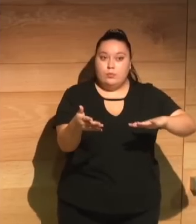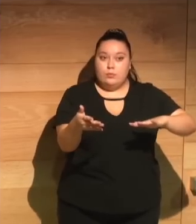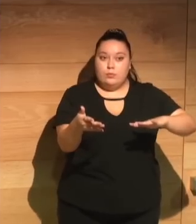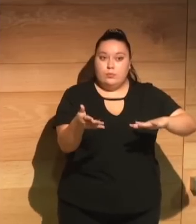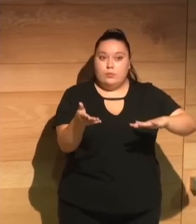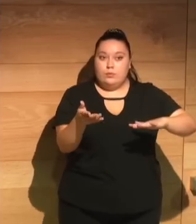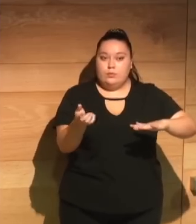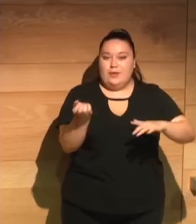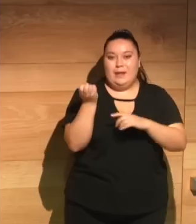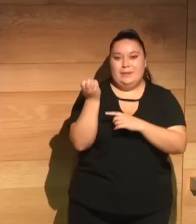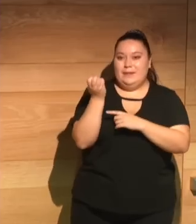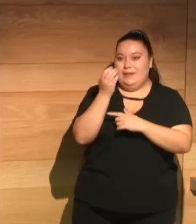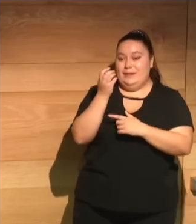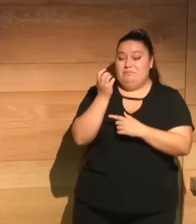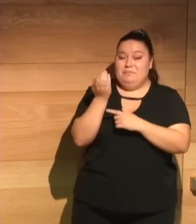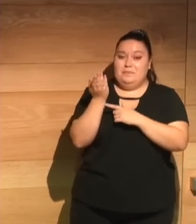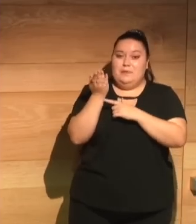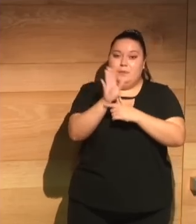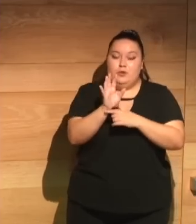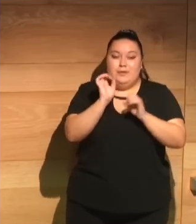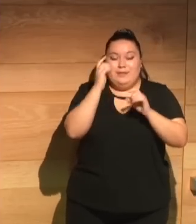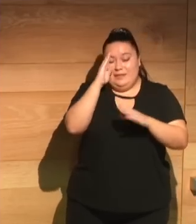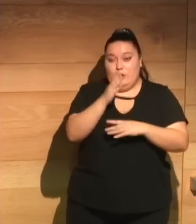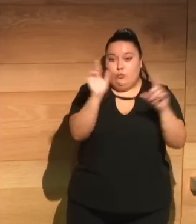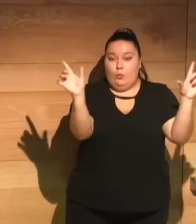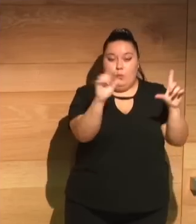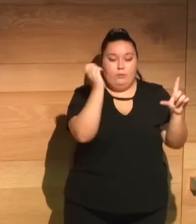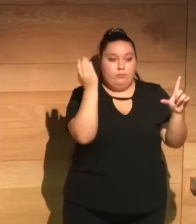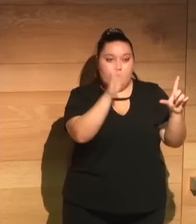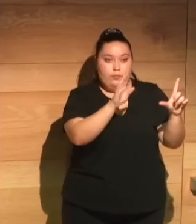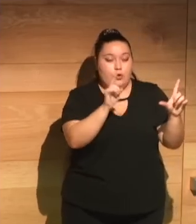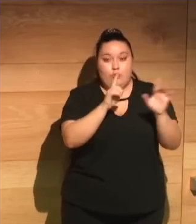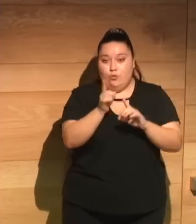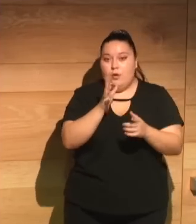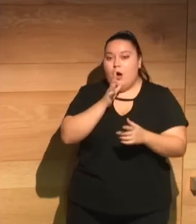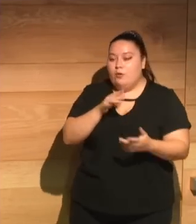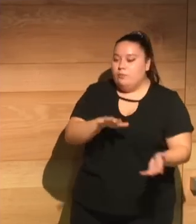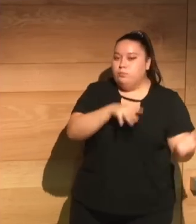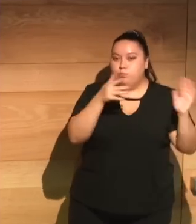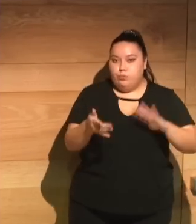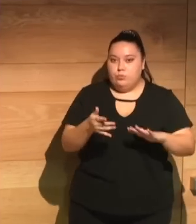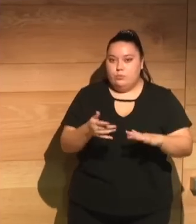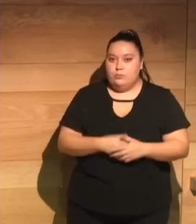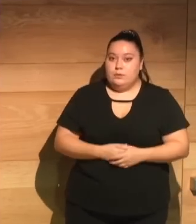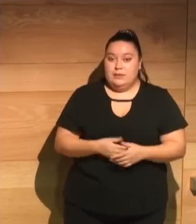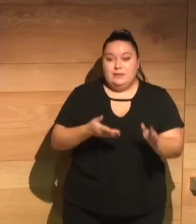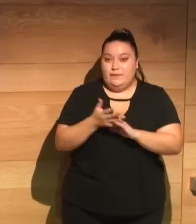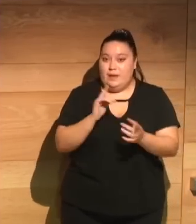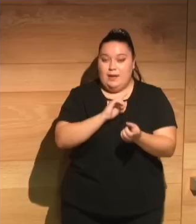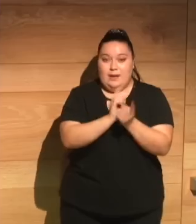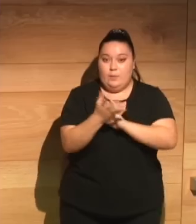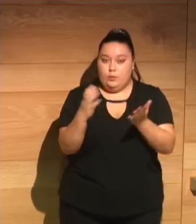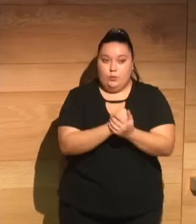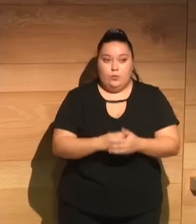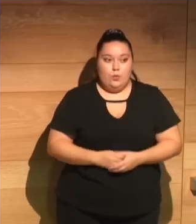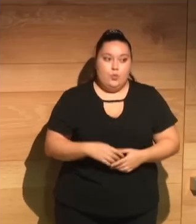de lanzar una interpretación al lienzo, eso cambia todo, porque estás cambiando la perspectiva. Menudo susto se darían. El primero que pintó